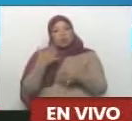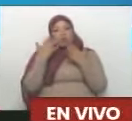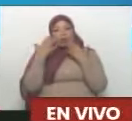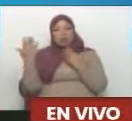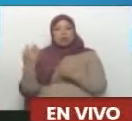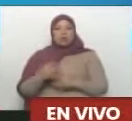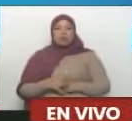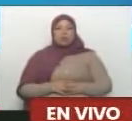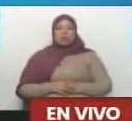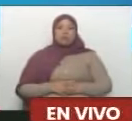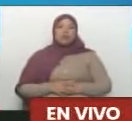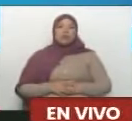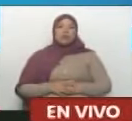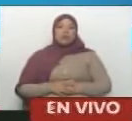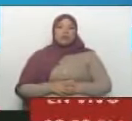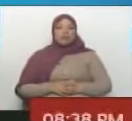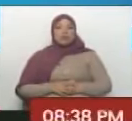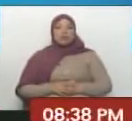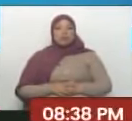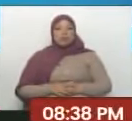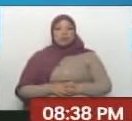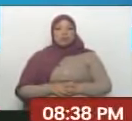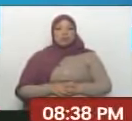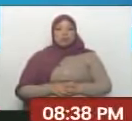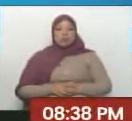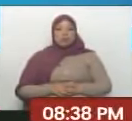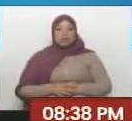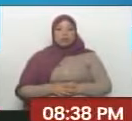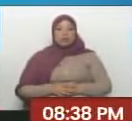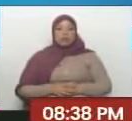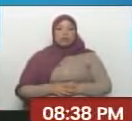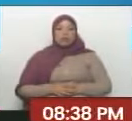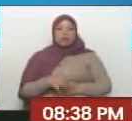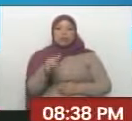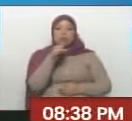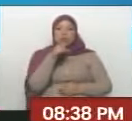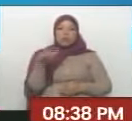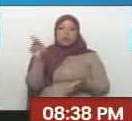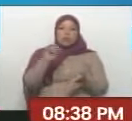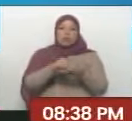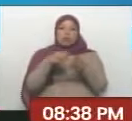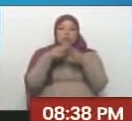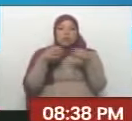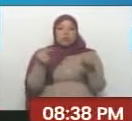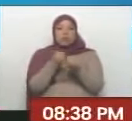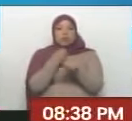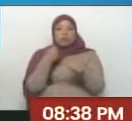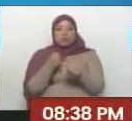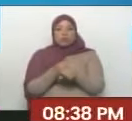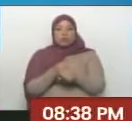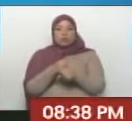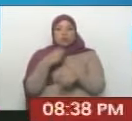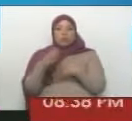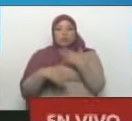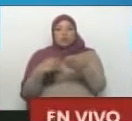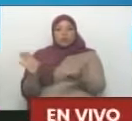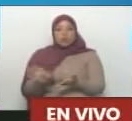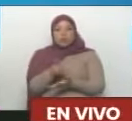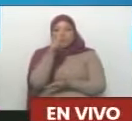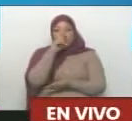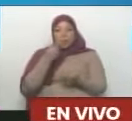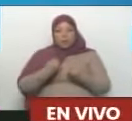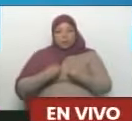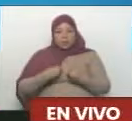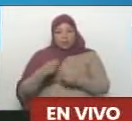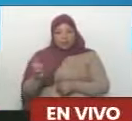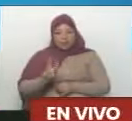de, junto a los consejos comunales, impulsar los llamados cumpleaños Viva